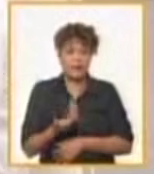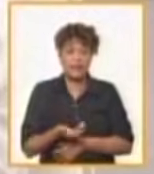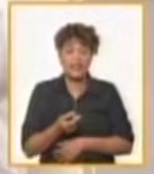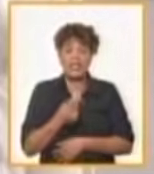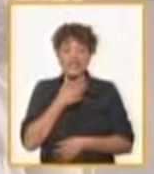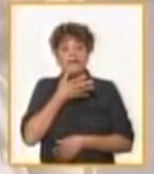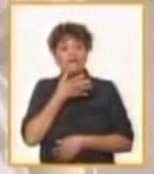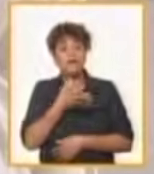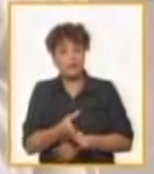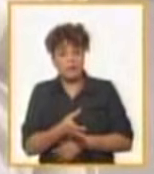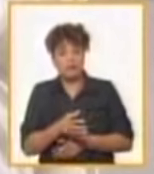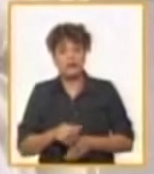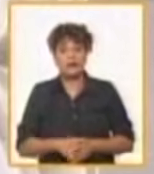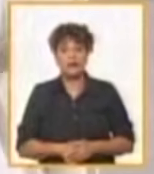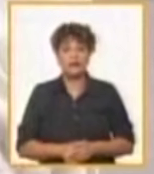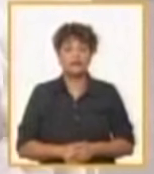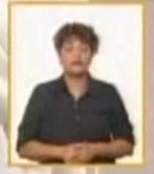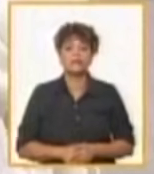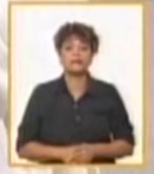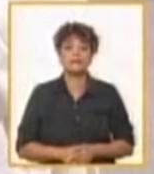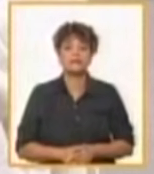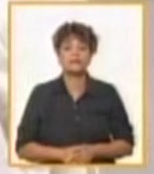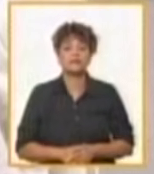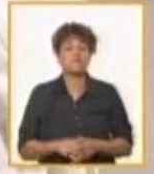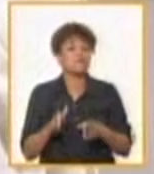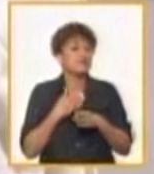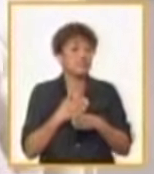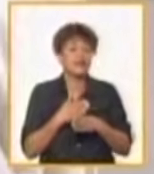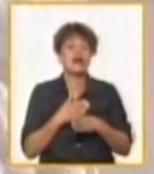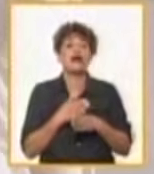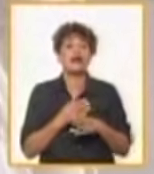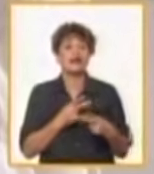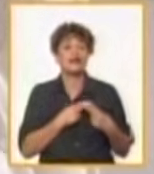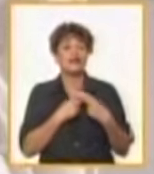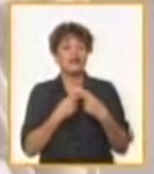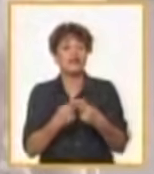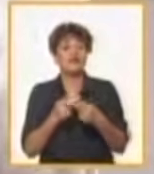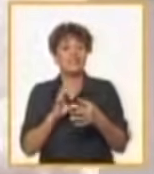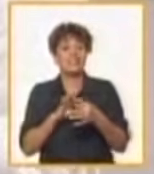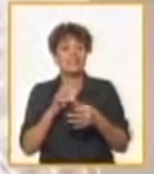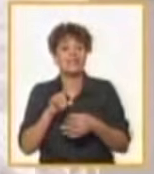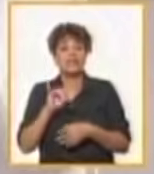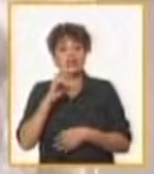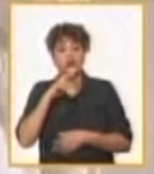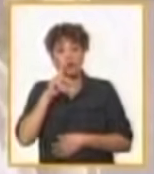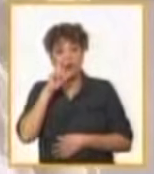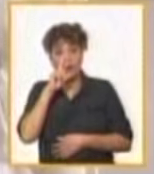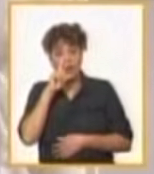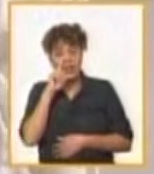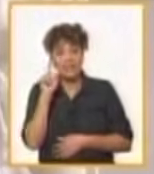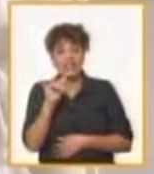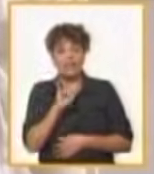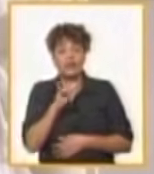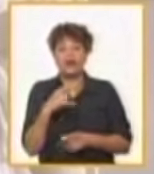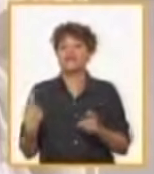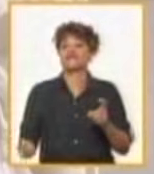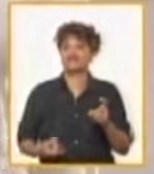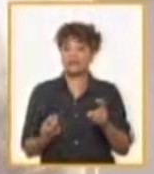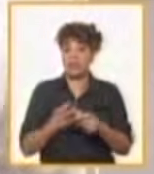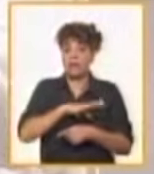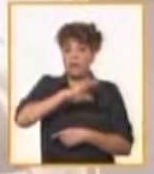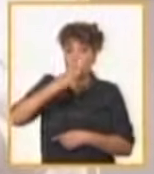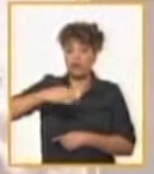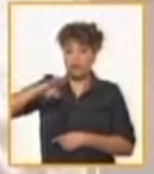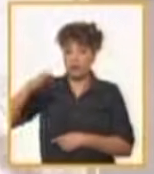Fidel es el héroe de Girón y, por supuesto, el gran guerrillero de